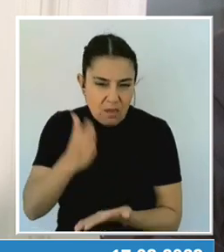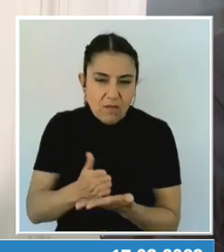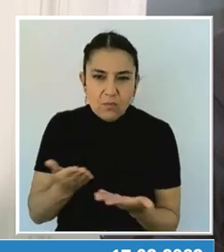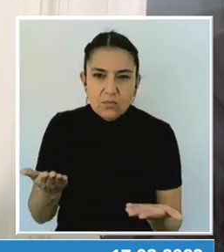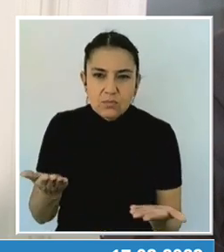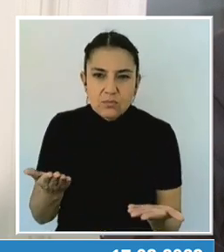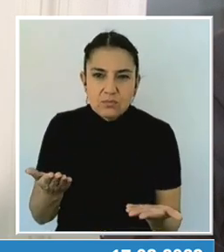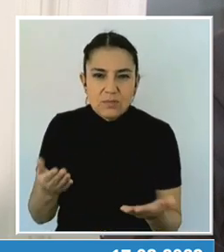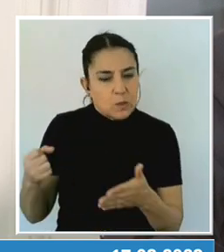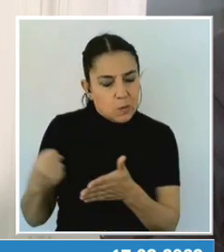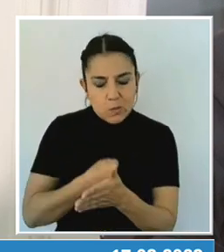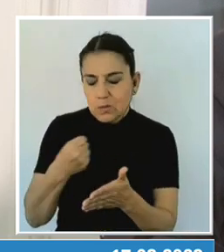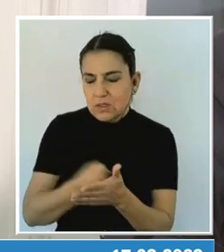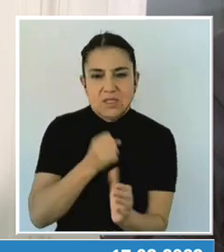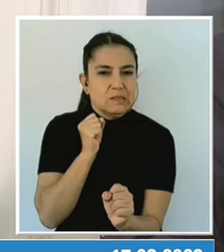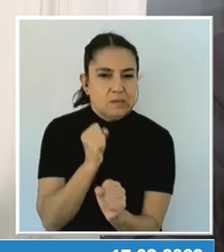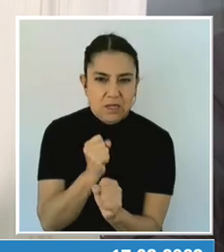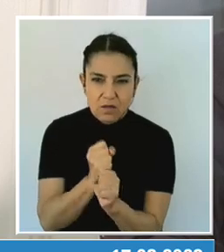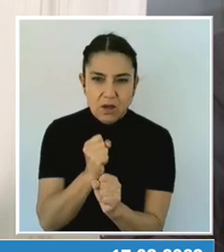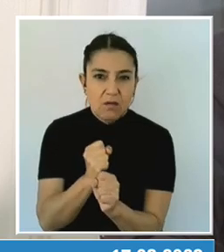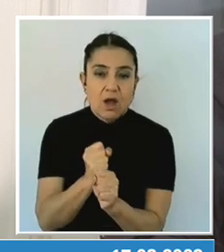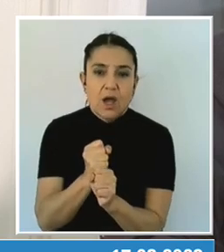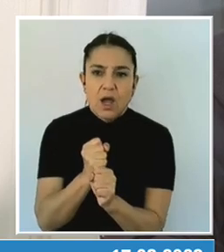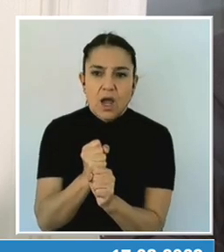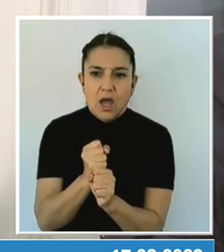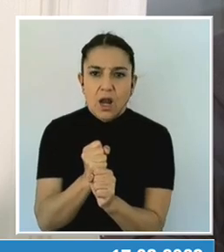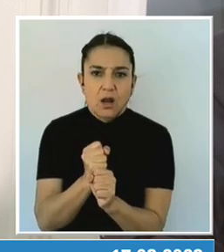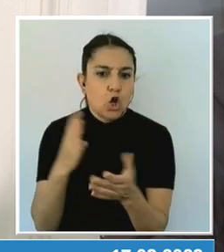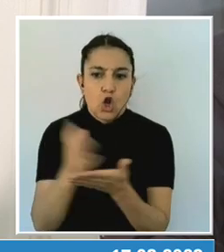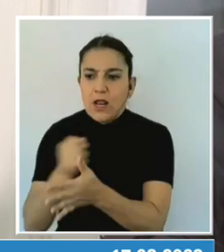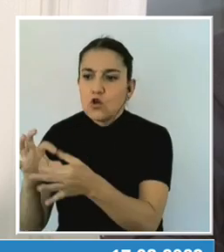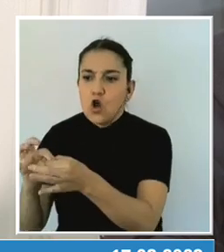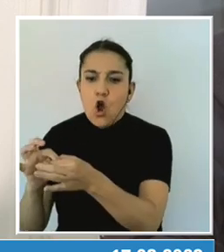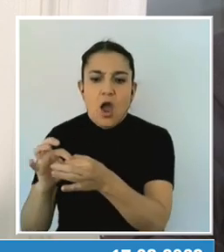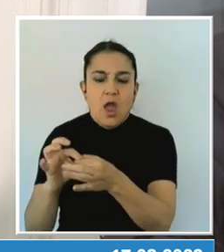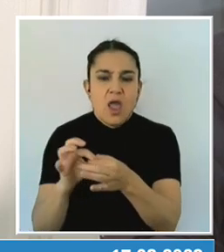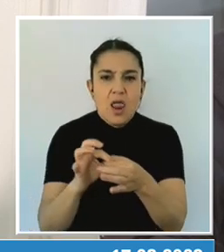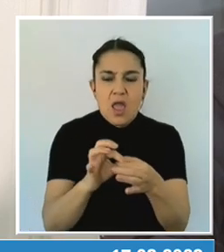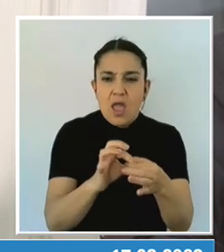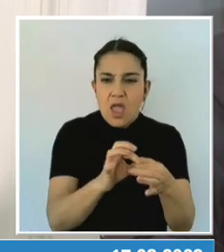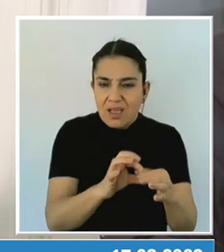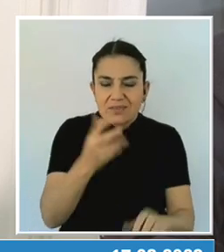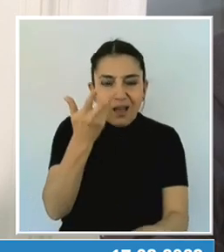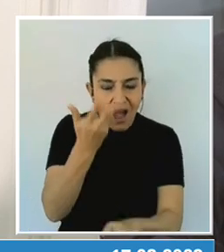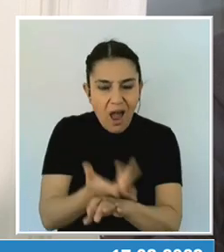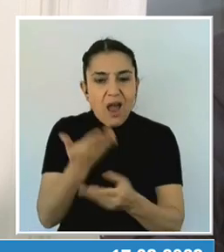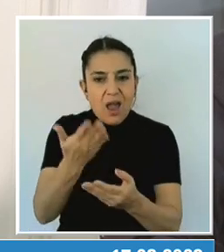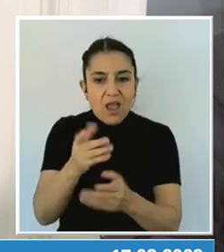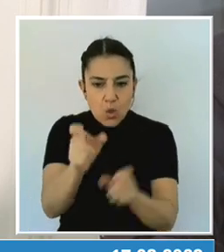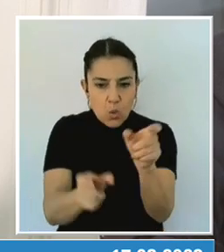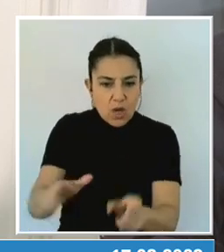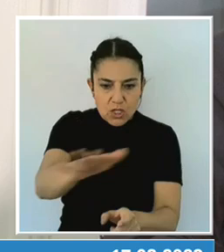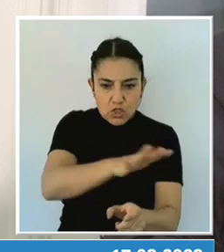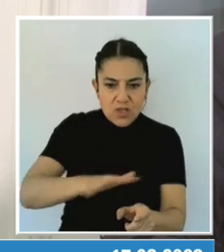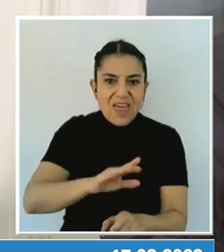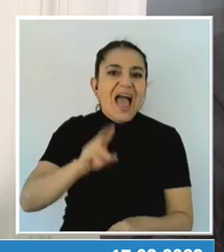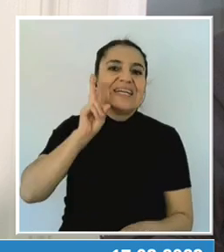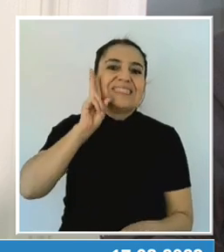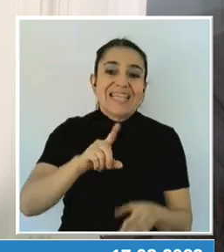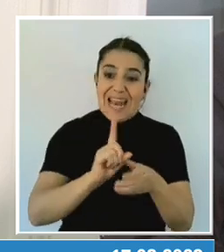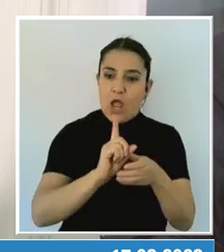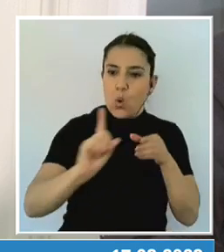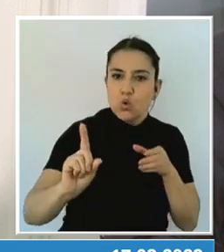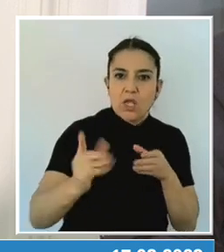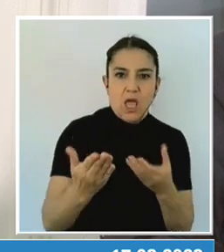luchar, trabajar por ser coherente y para que exista una sociedad sin exclusiones. Yo creo en la sociedad